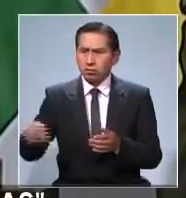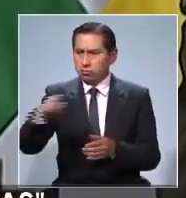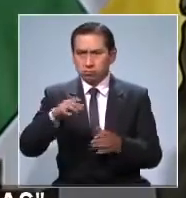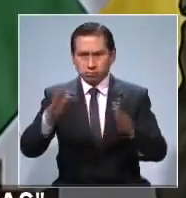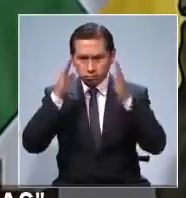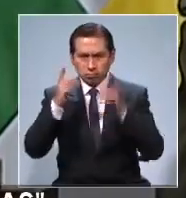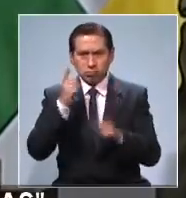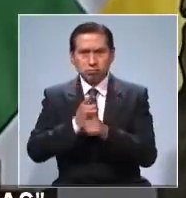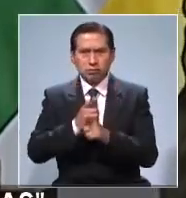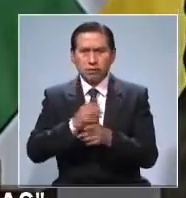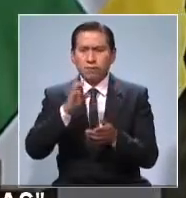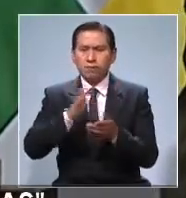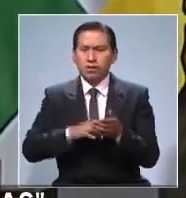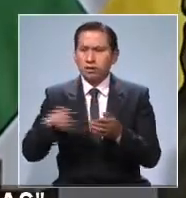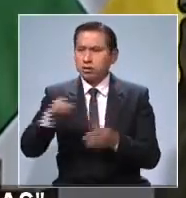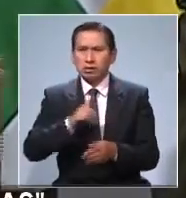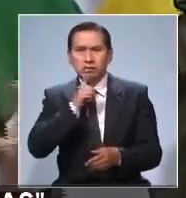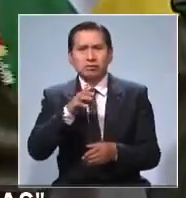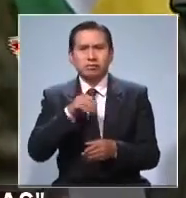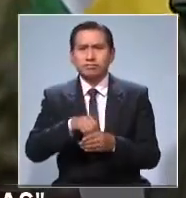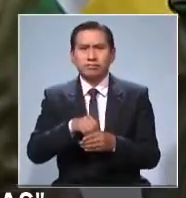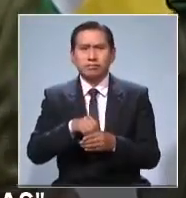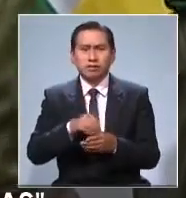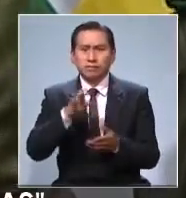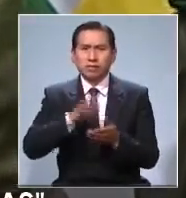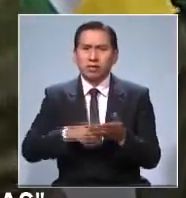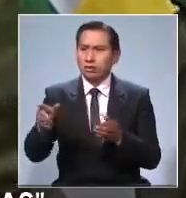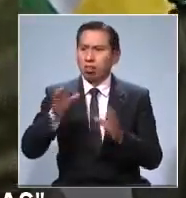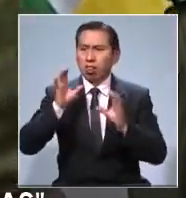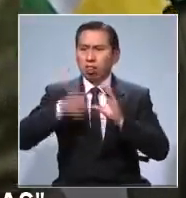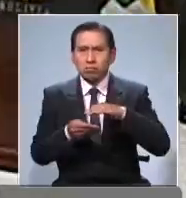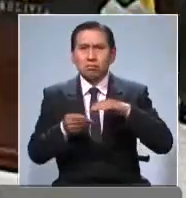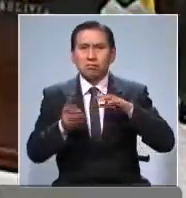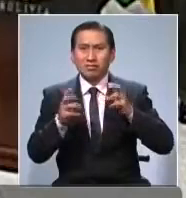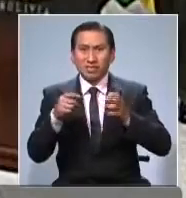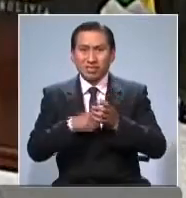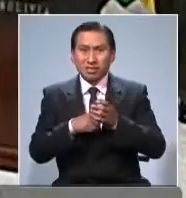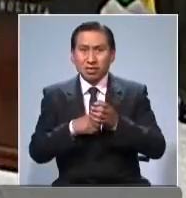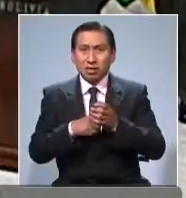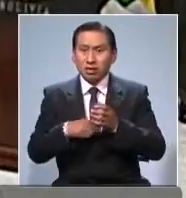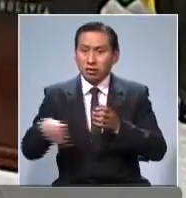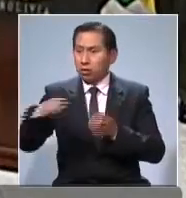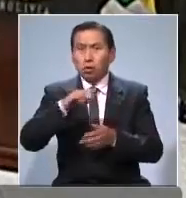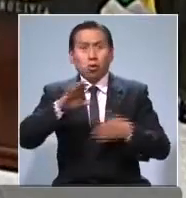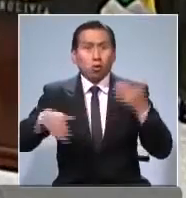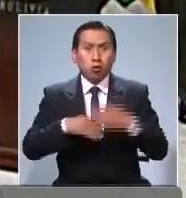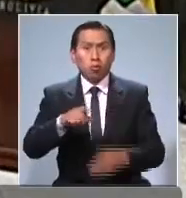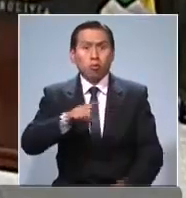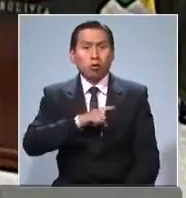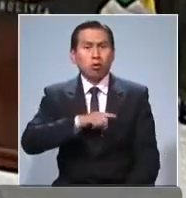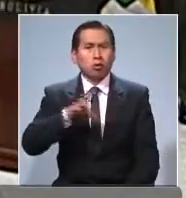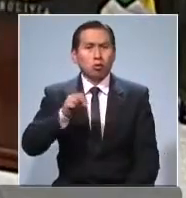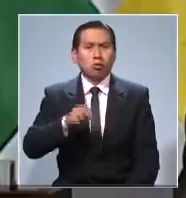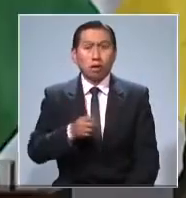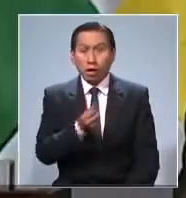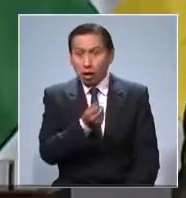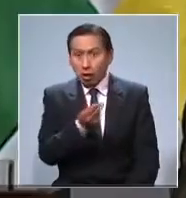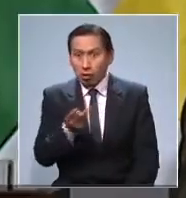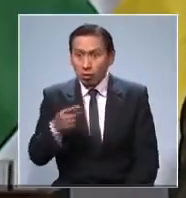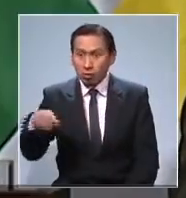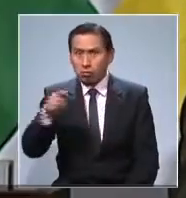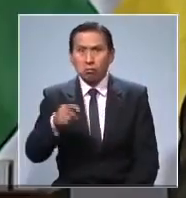de convicción, y en algún momento, en algunos de los que habrían motivado, que no toda la policía, sino algunos,